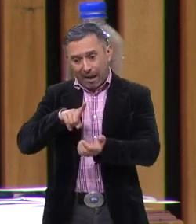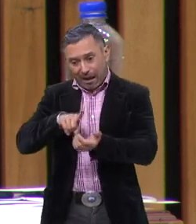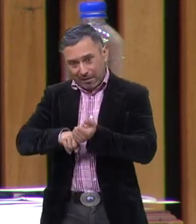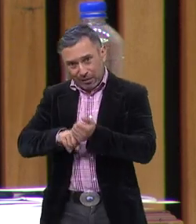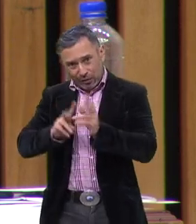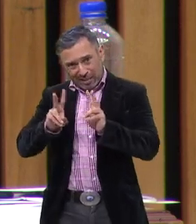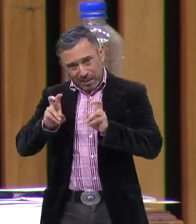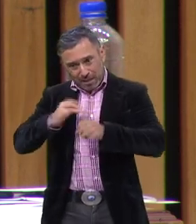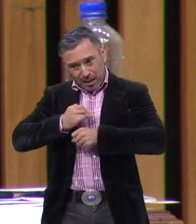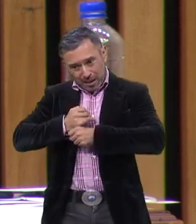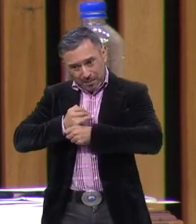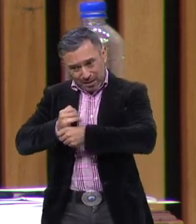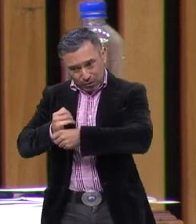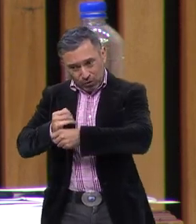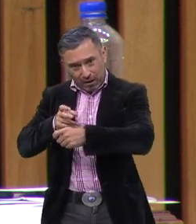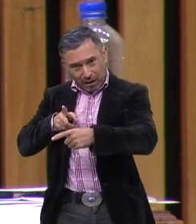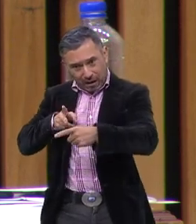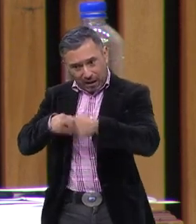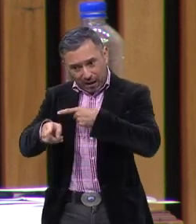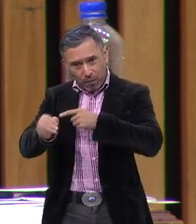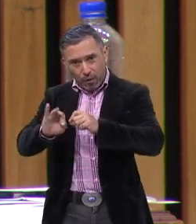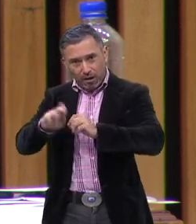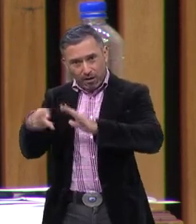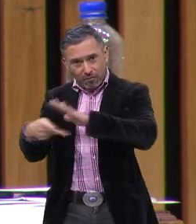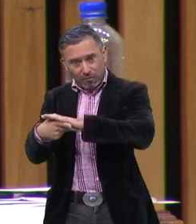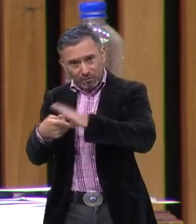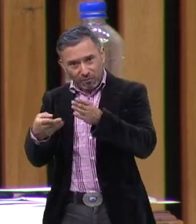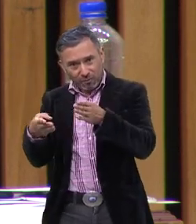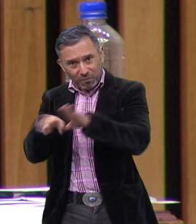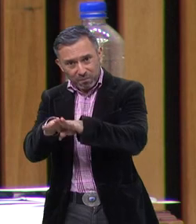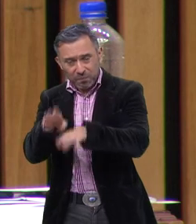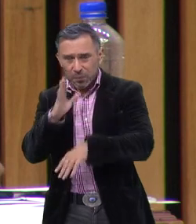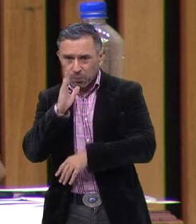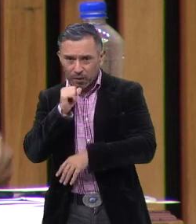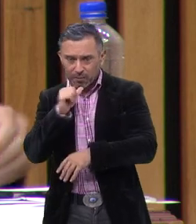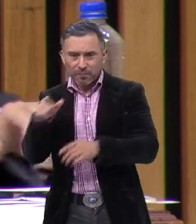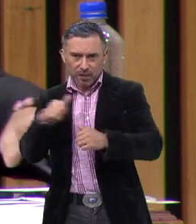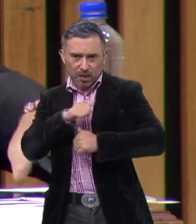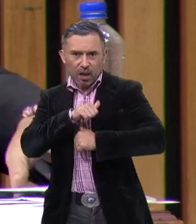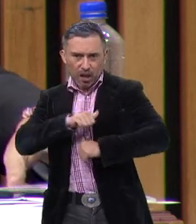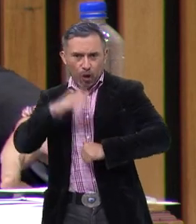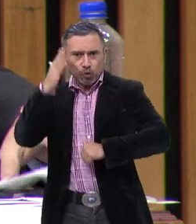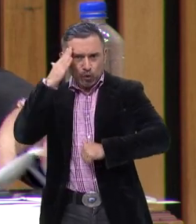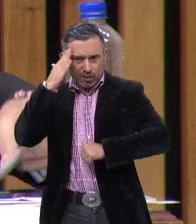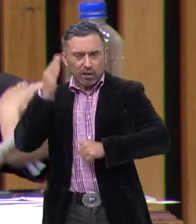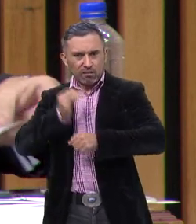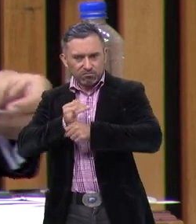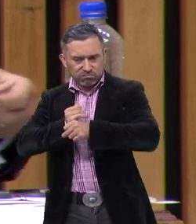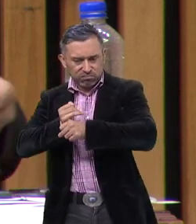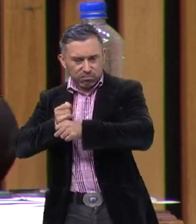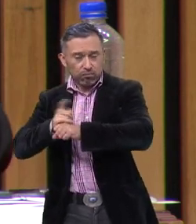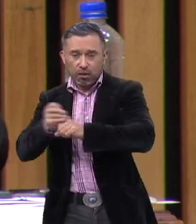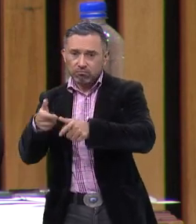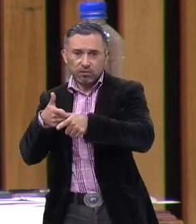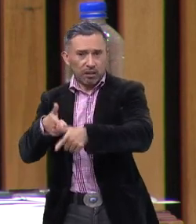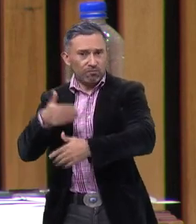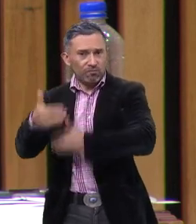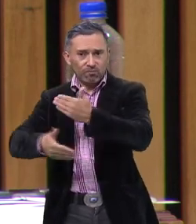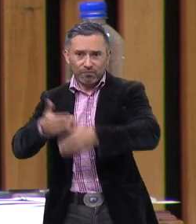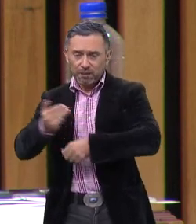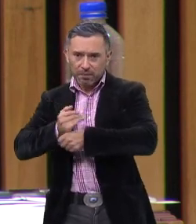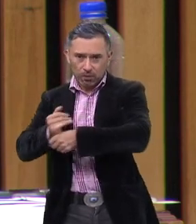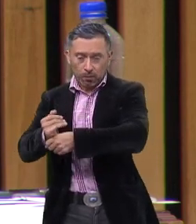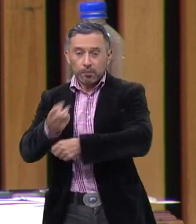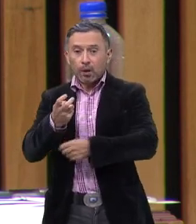ni las conclusiones de la autoridad fiscalizadora por lo anterior votaré en sus términos